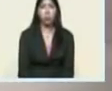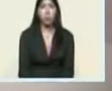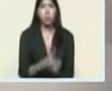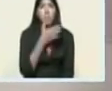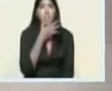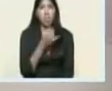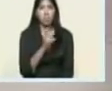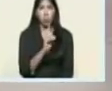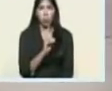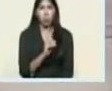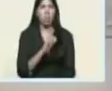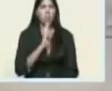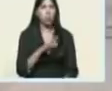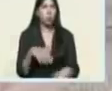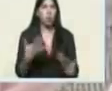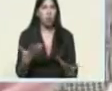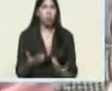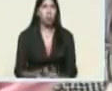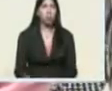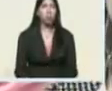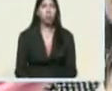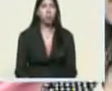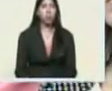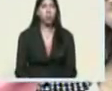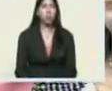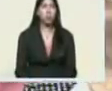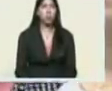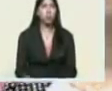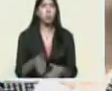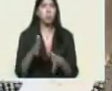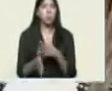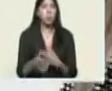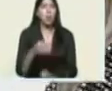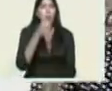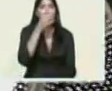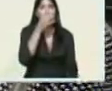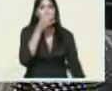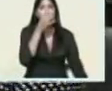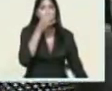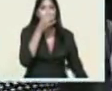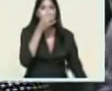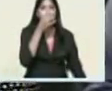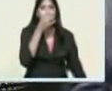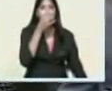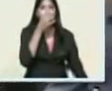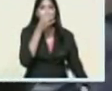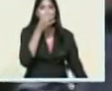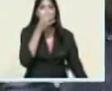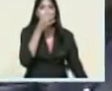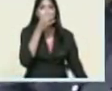Es el resultado en medio de grandes dificultades que vive nuestro pueblo,